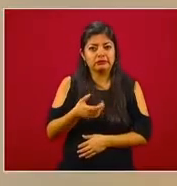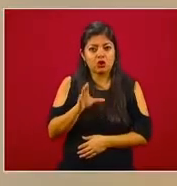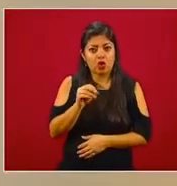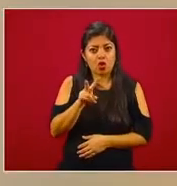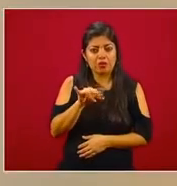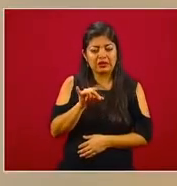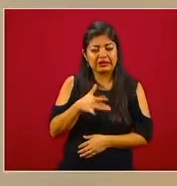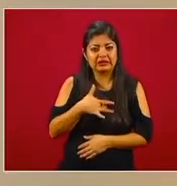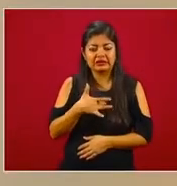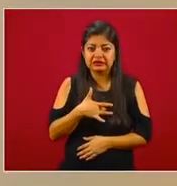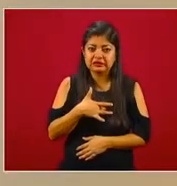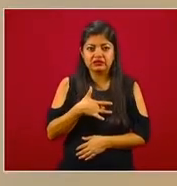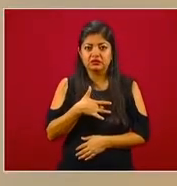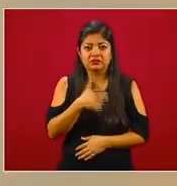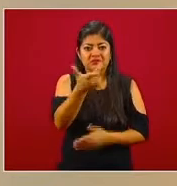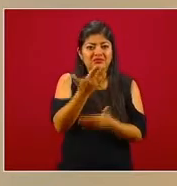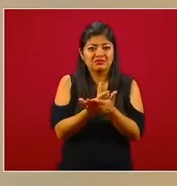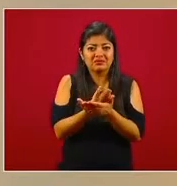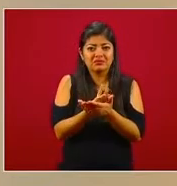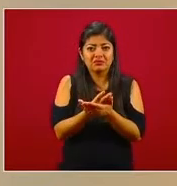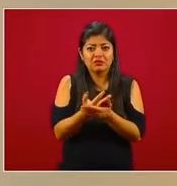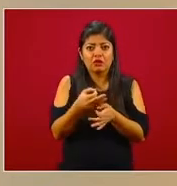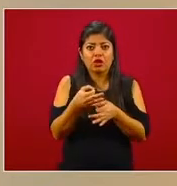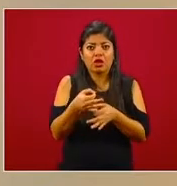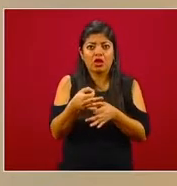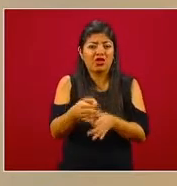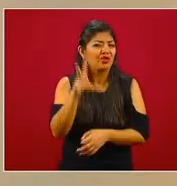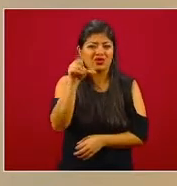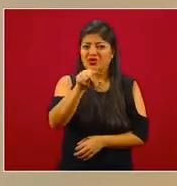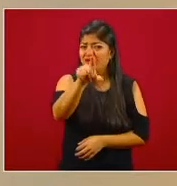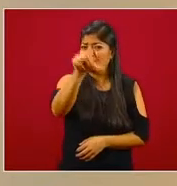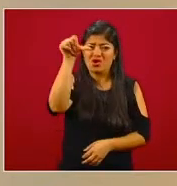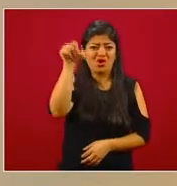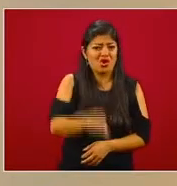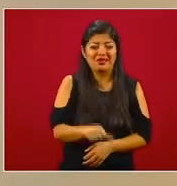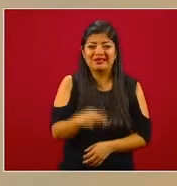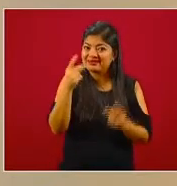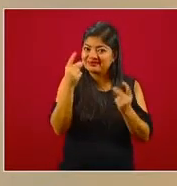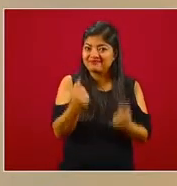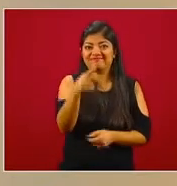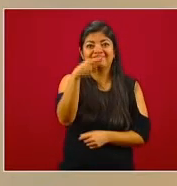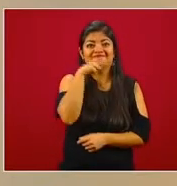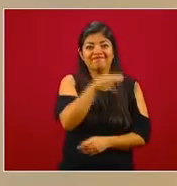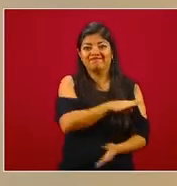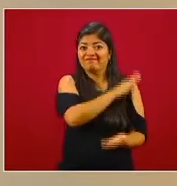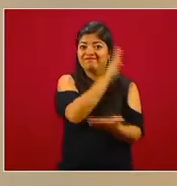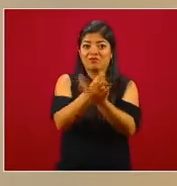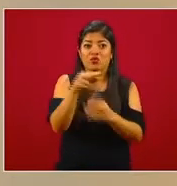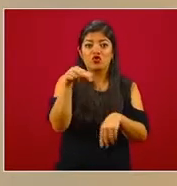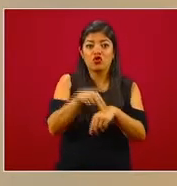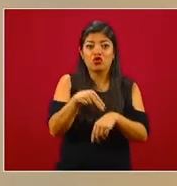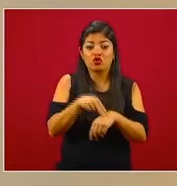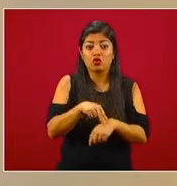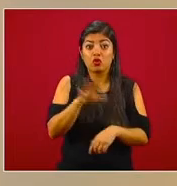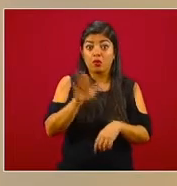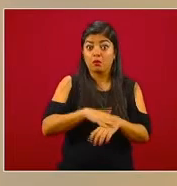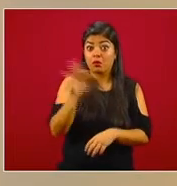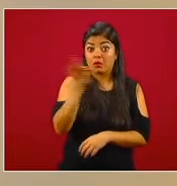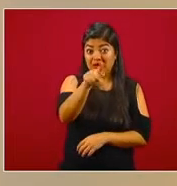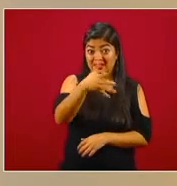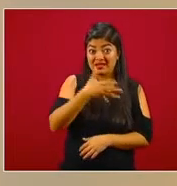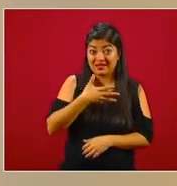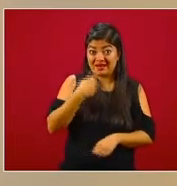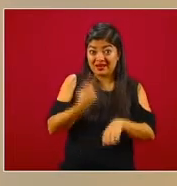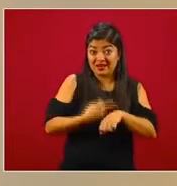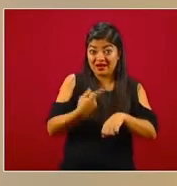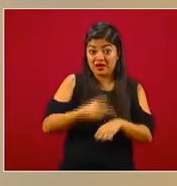no you are se pregnant espere, por favor, and no you se espere, have COVID acuda a symptoms atención and médica, you are exhibiting porque si se symptoms, please identifica do que tiene not wait. COVID